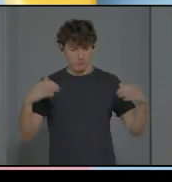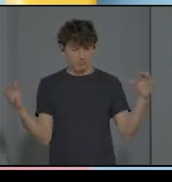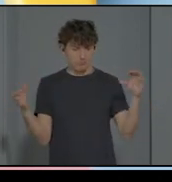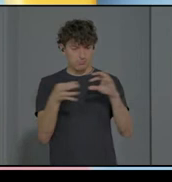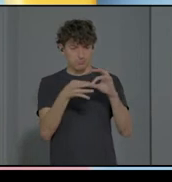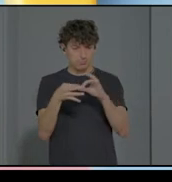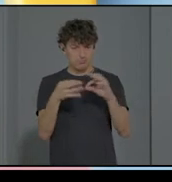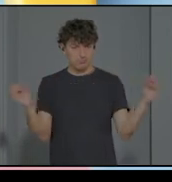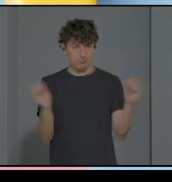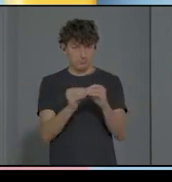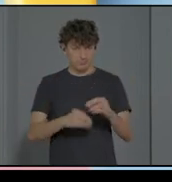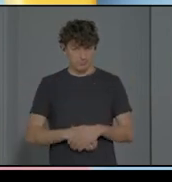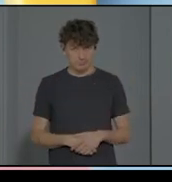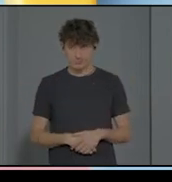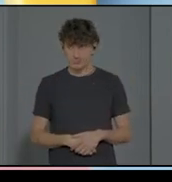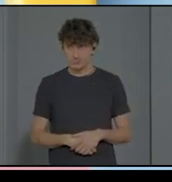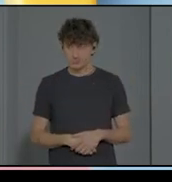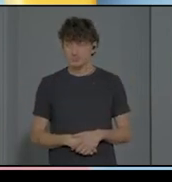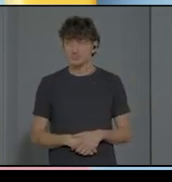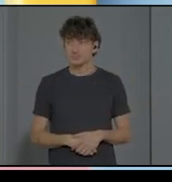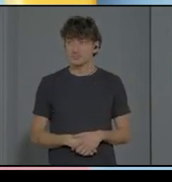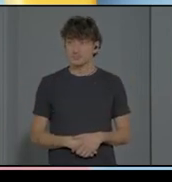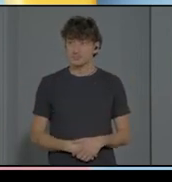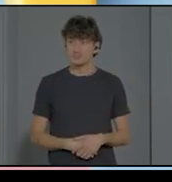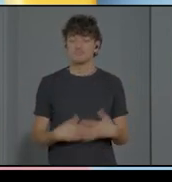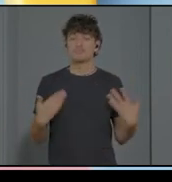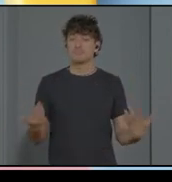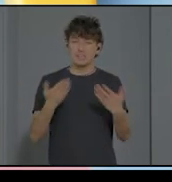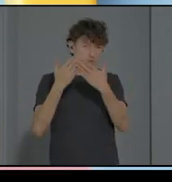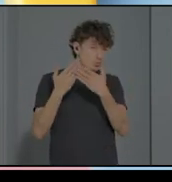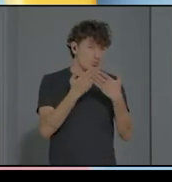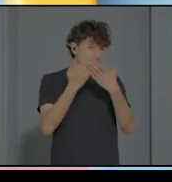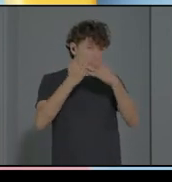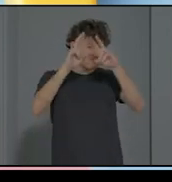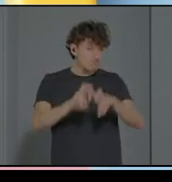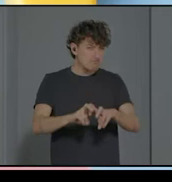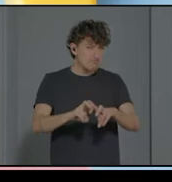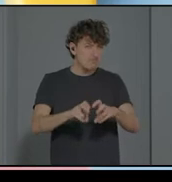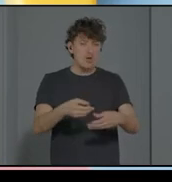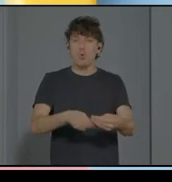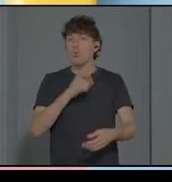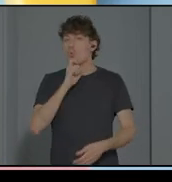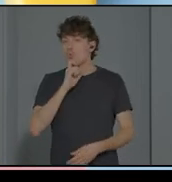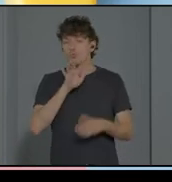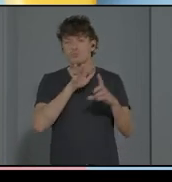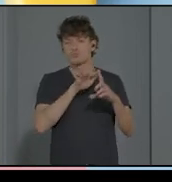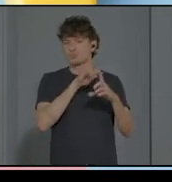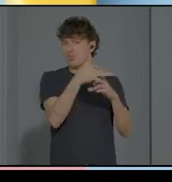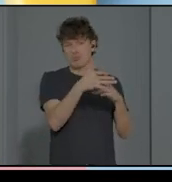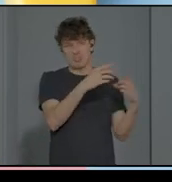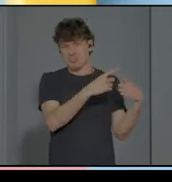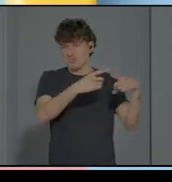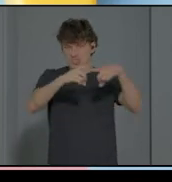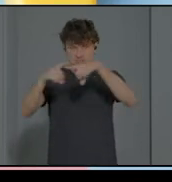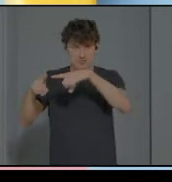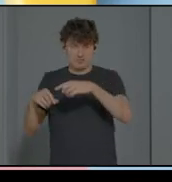Para hacer estos estudios, lo hemos hecho en condiciones diferentes, mientras los niños hacían unos juegos y leían